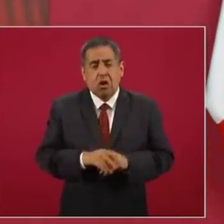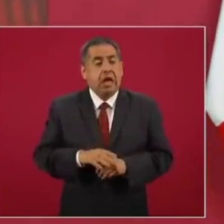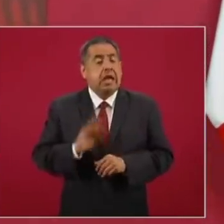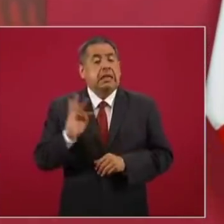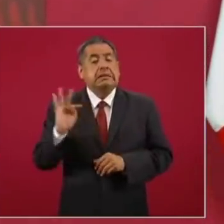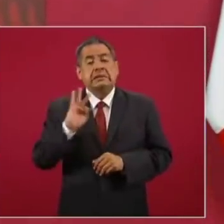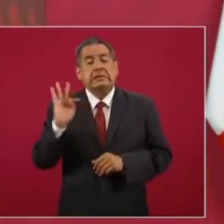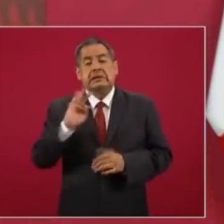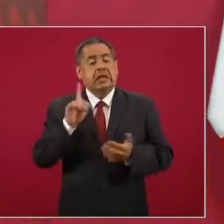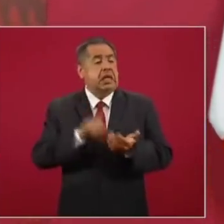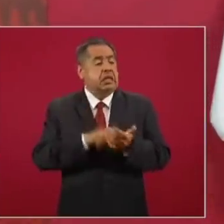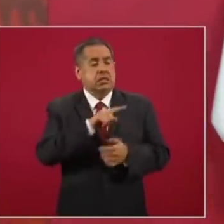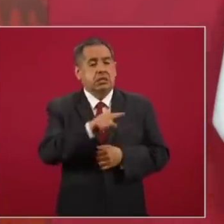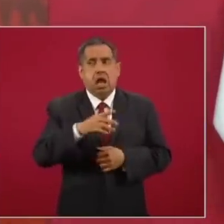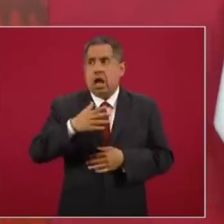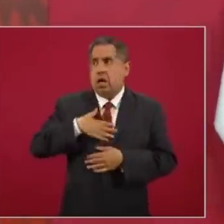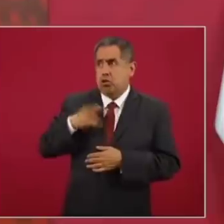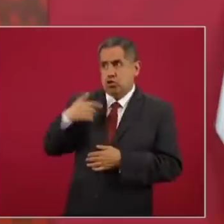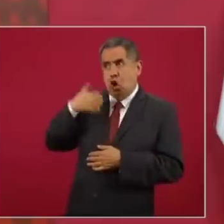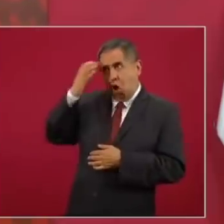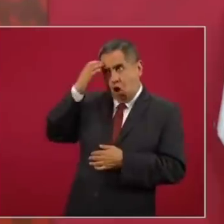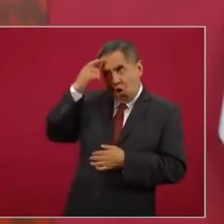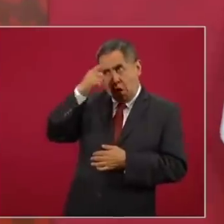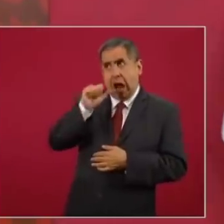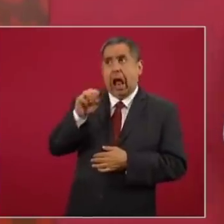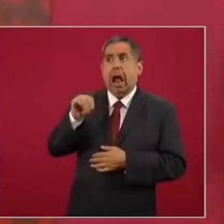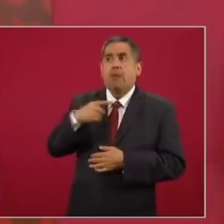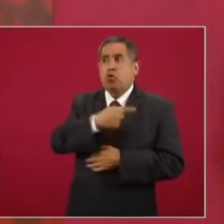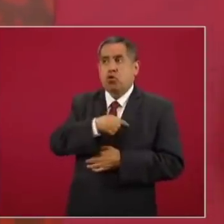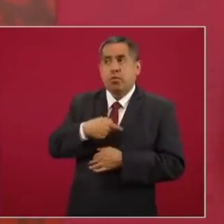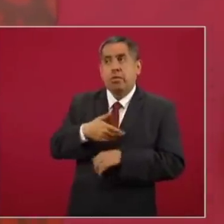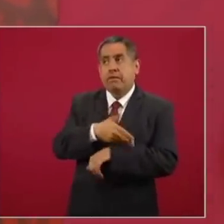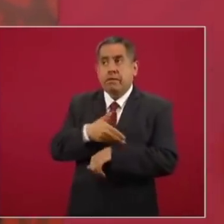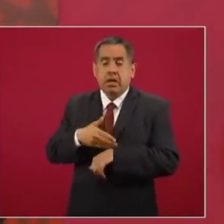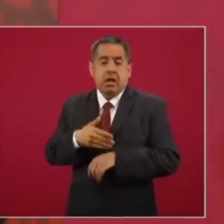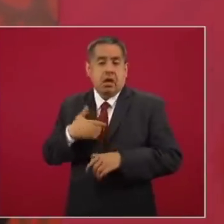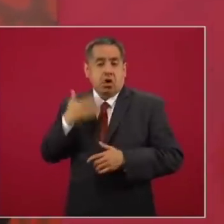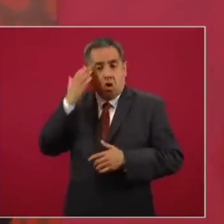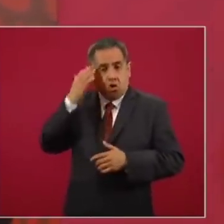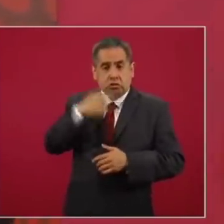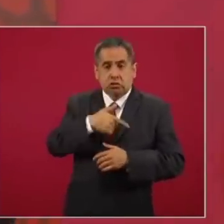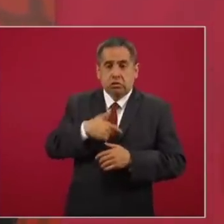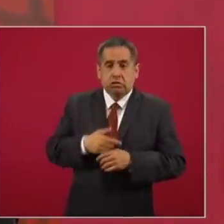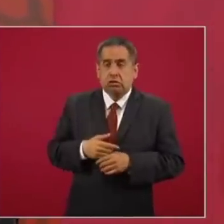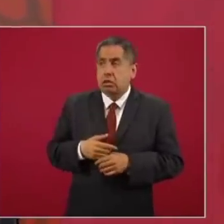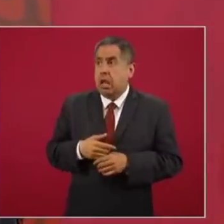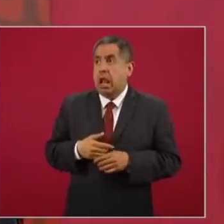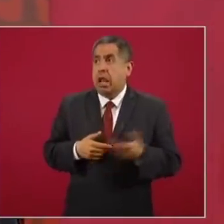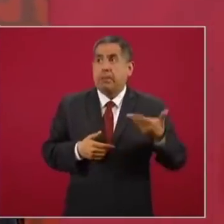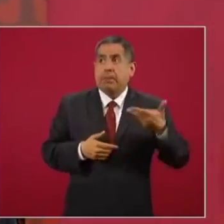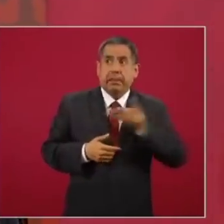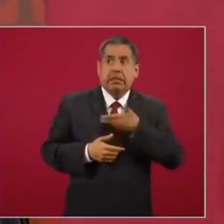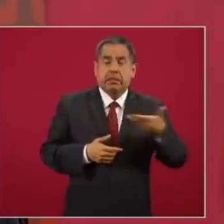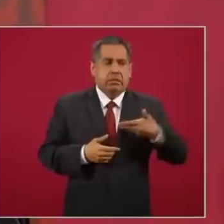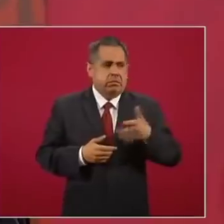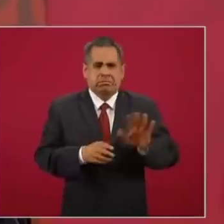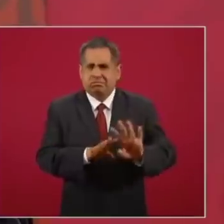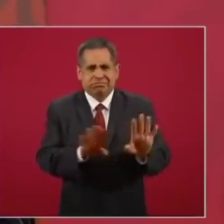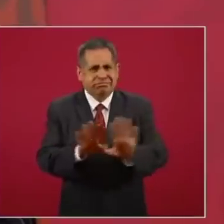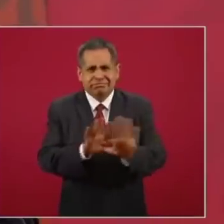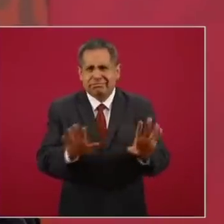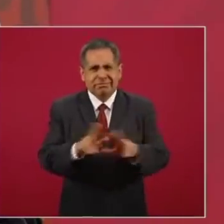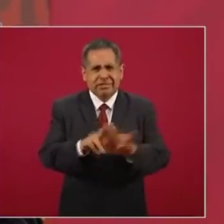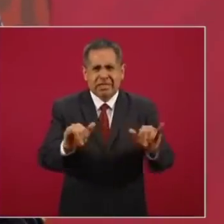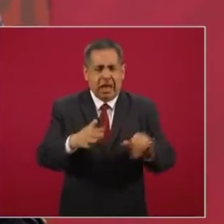utilizan mi nombre, decir, es que me pide el presidente. No,